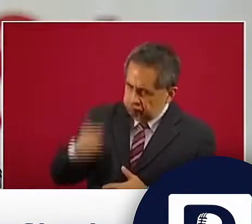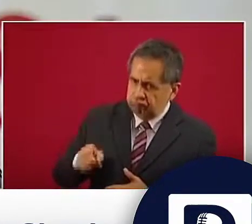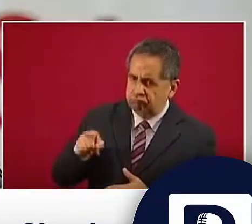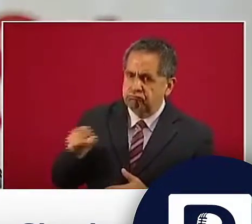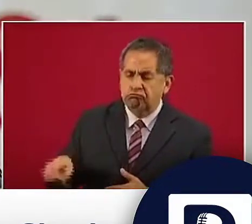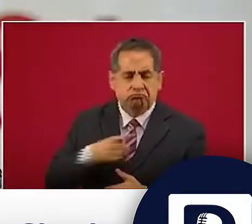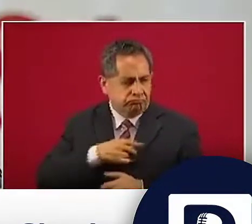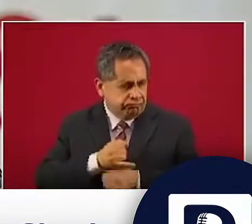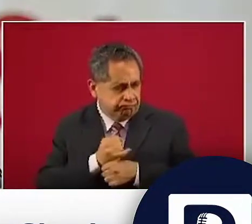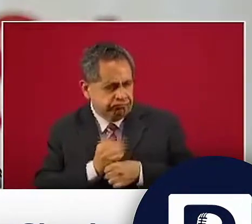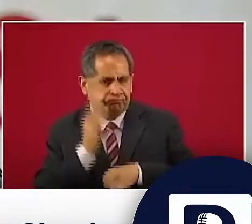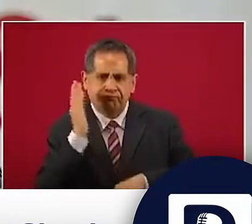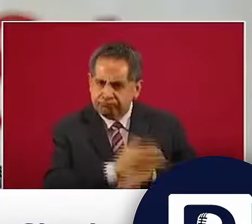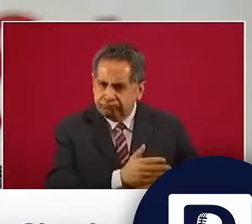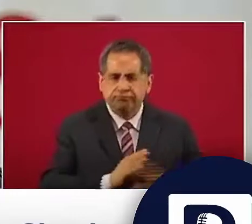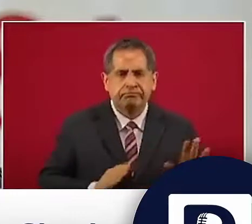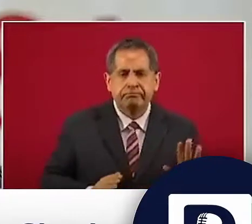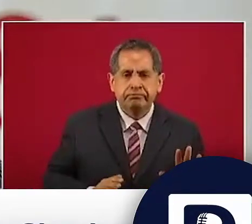que no